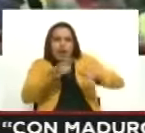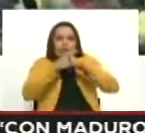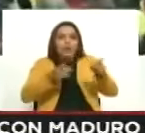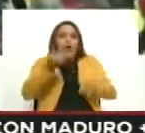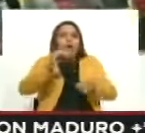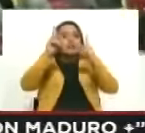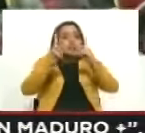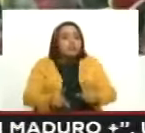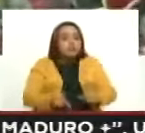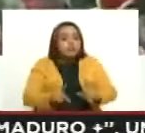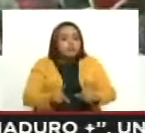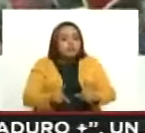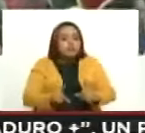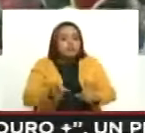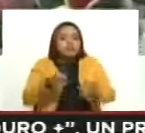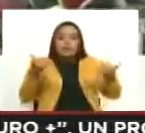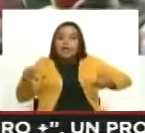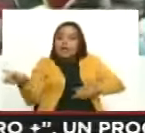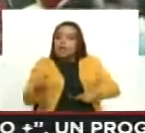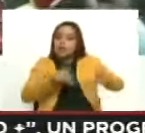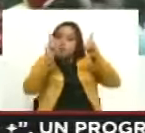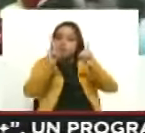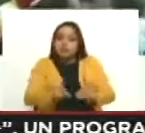decisión, se tomó la decisión, ¿ves?